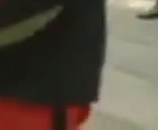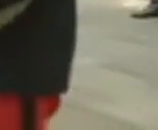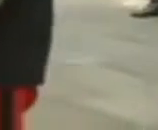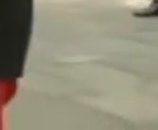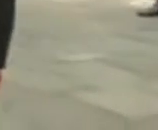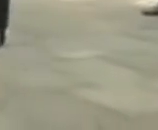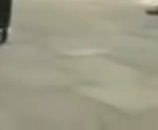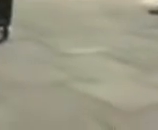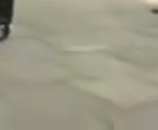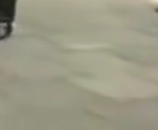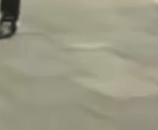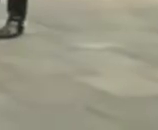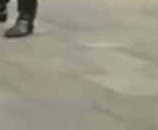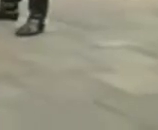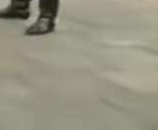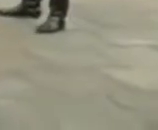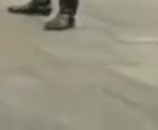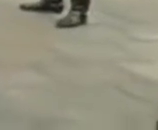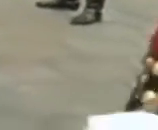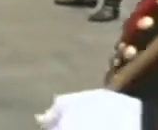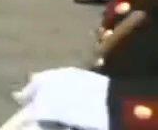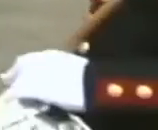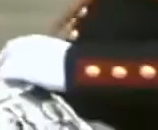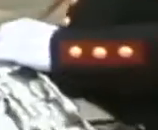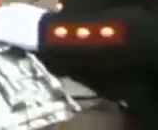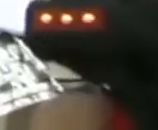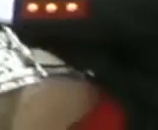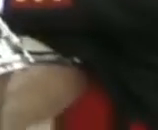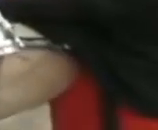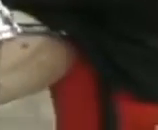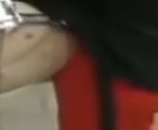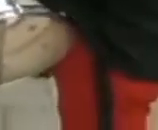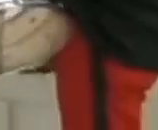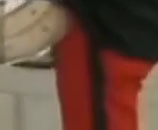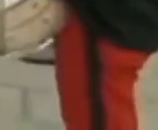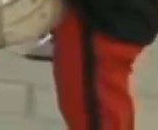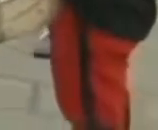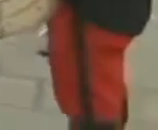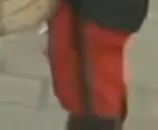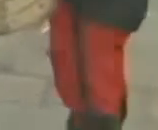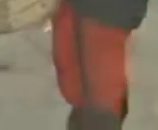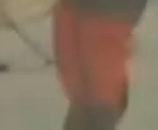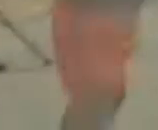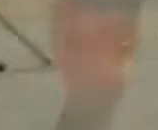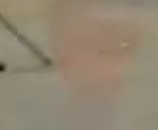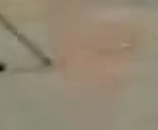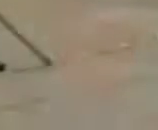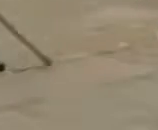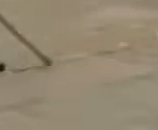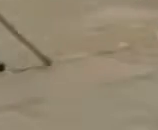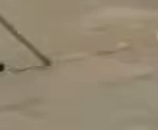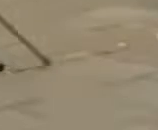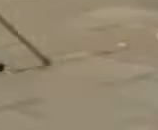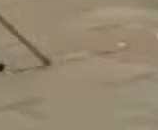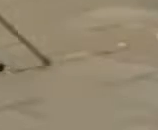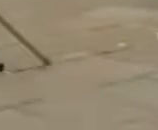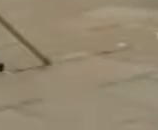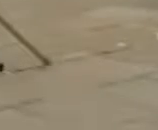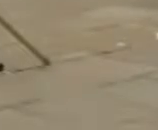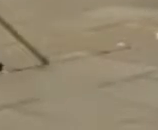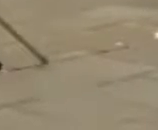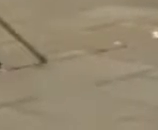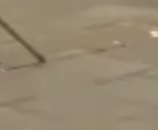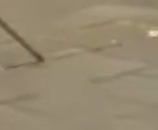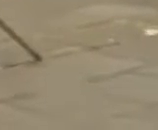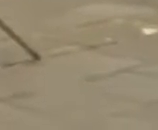honor, precisamente, de Palacio de Gobierno, donde a las 4:30, según la programación estimada,